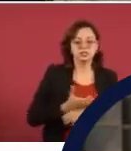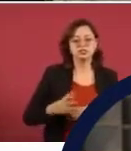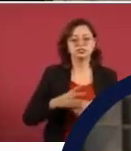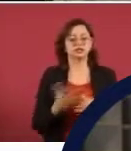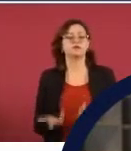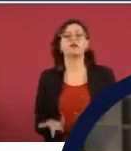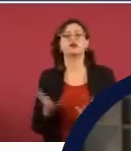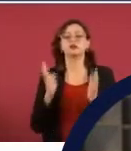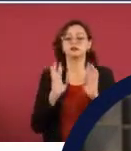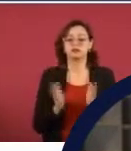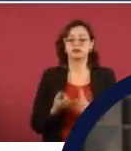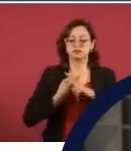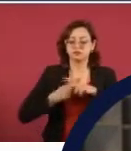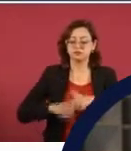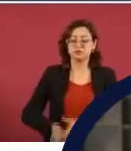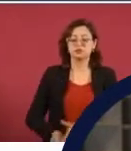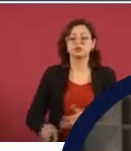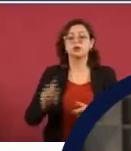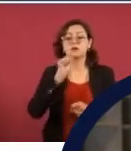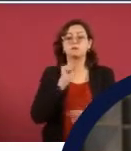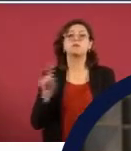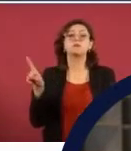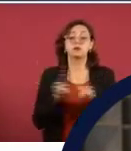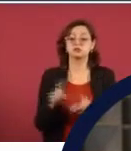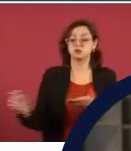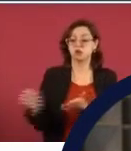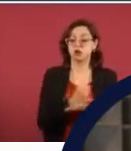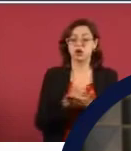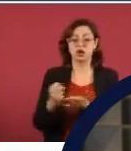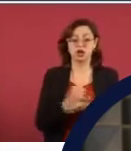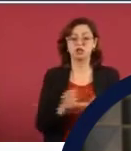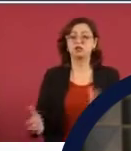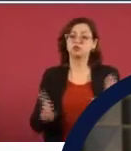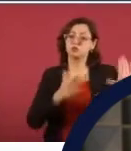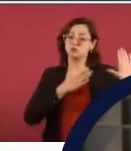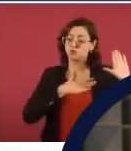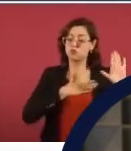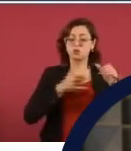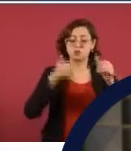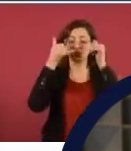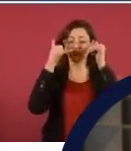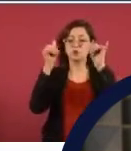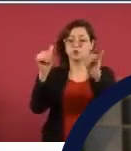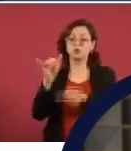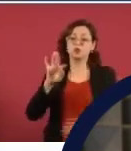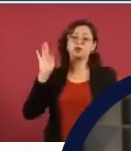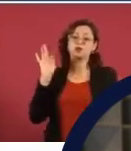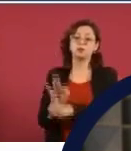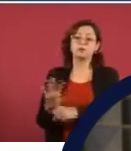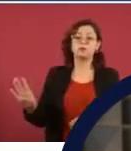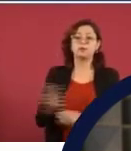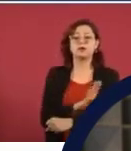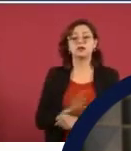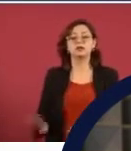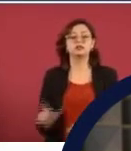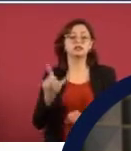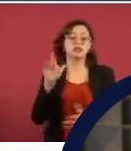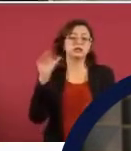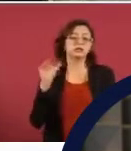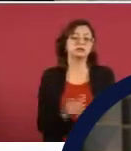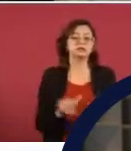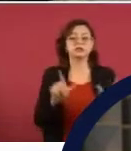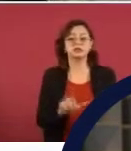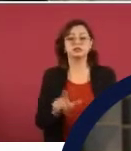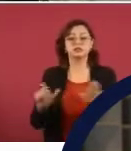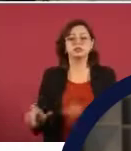desigualdad se traduzcan en que la gente realmente ya no quiere involucrarse en el crimen organizado. Entonces es una política